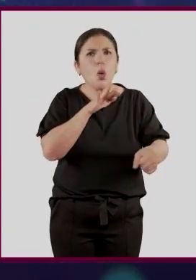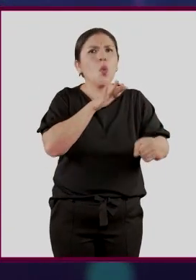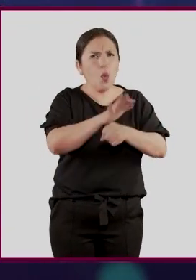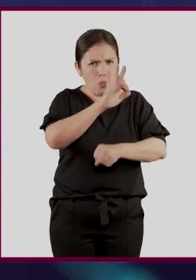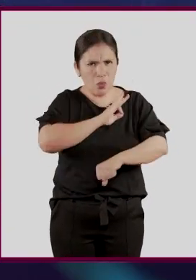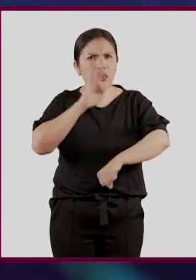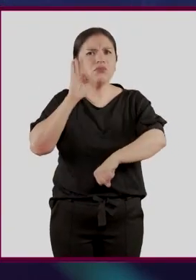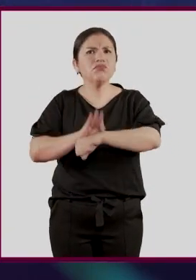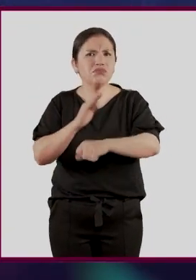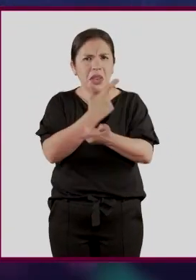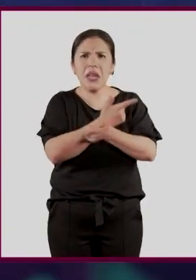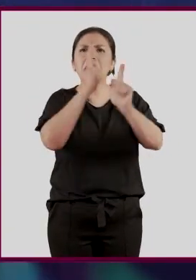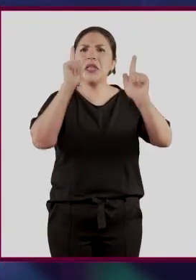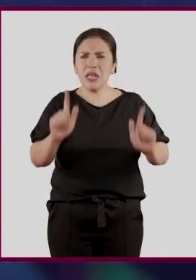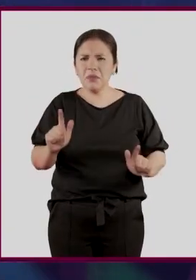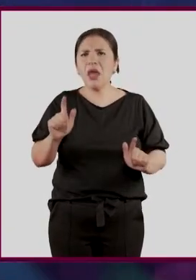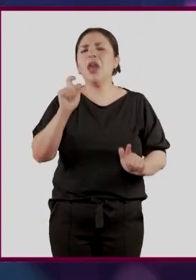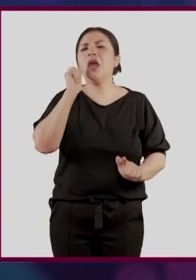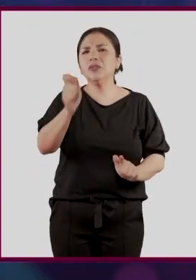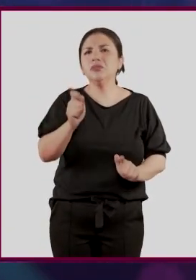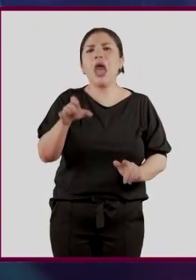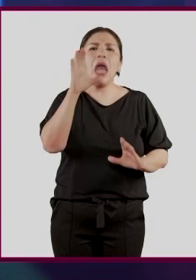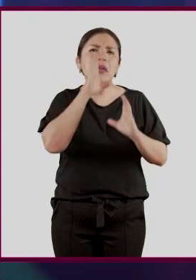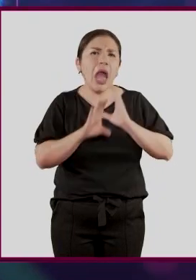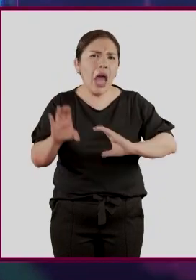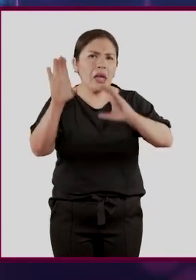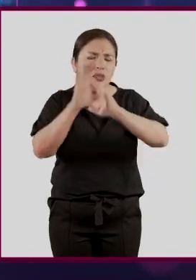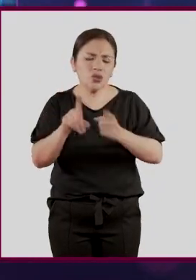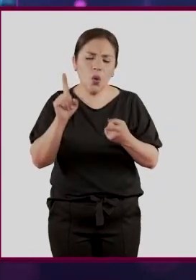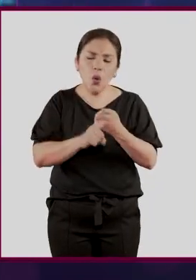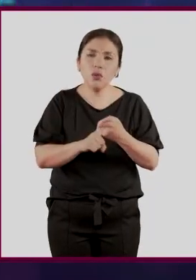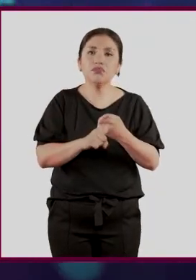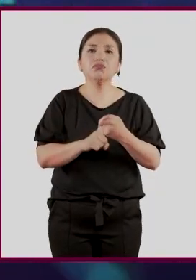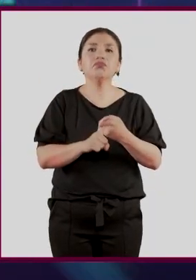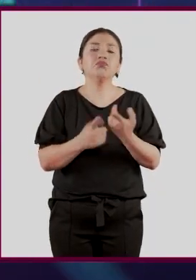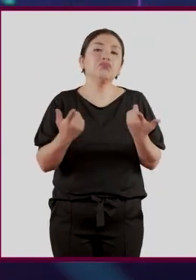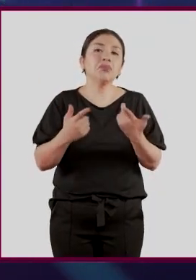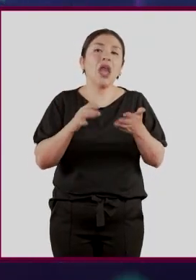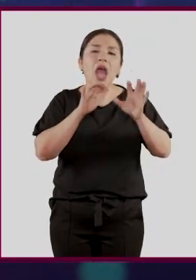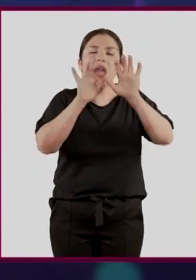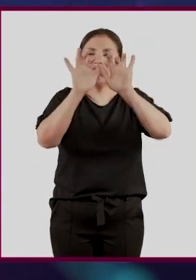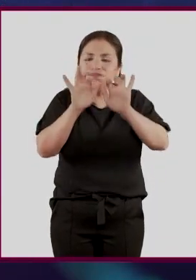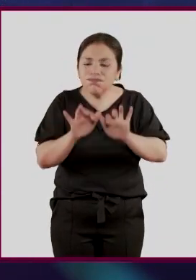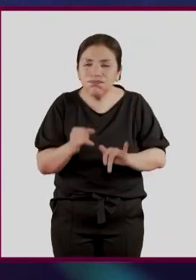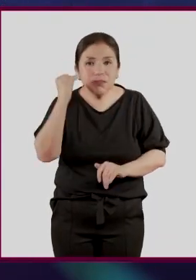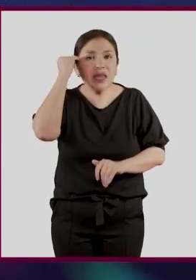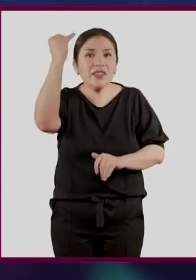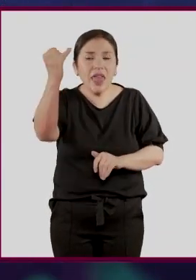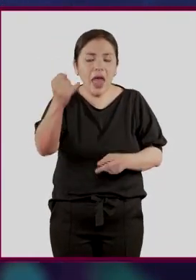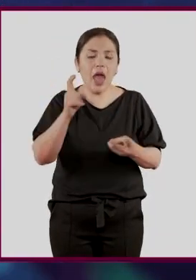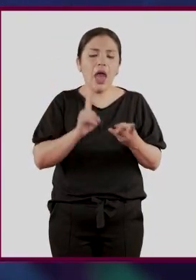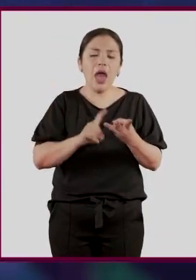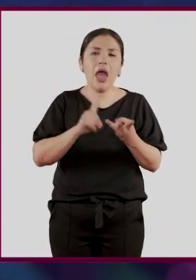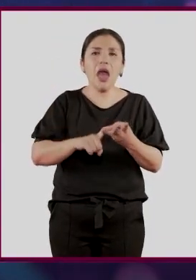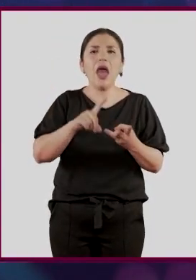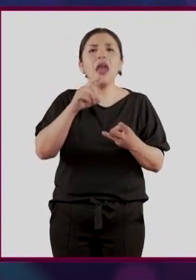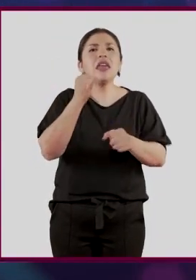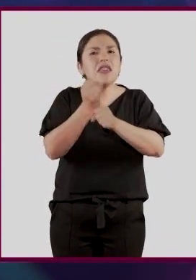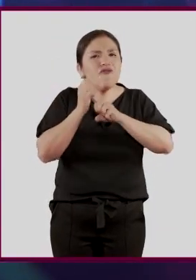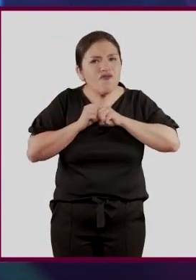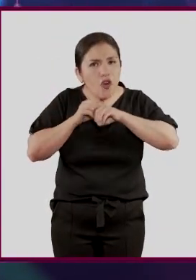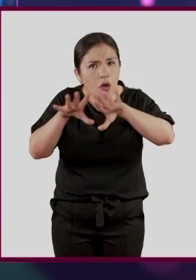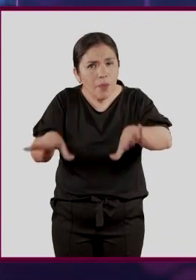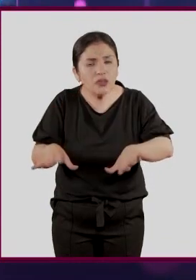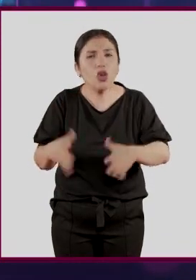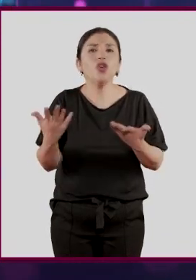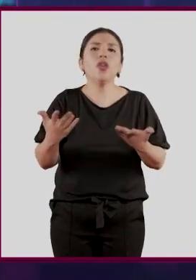ser protegida con Creative Commons, desde una canción, un texto, incluso los datos que salgan de una investigación,